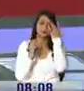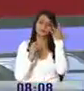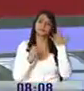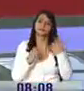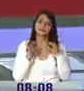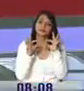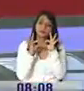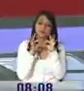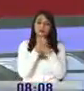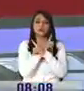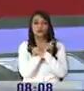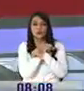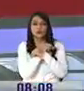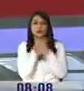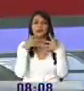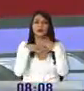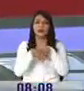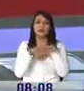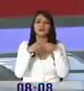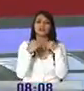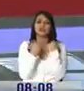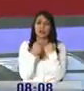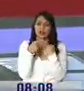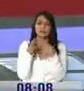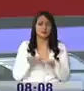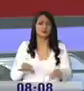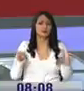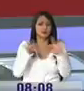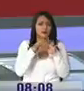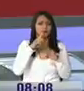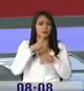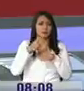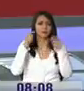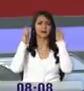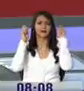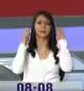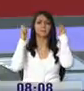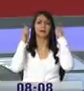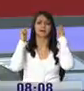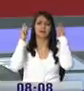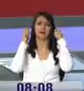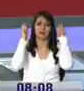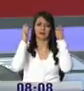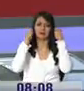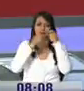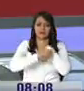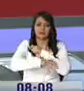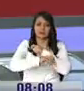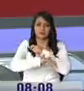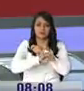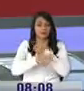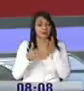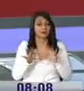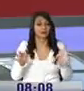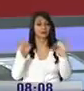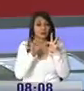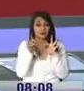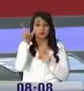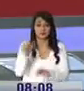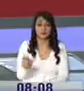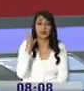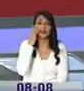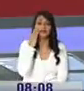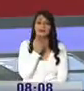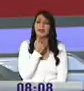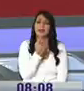juegan un papel importante dentro de la campaña electoral de estos comicios sobre todo hay que tener atención a lo que dice un experto en